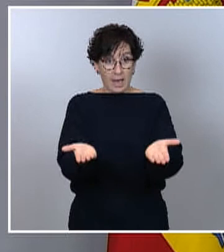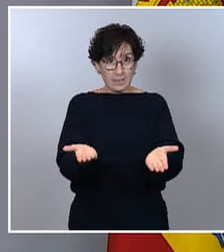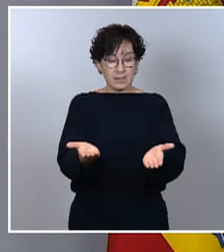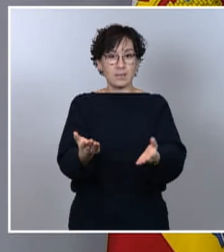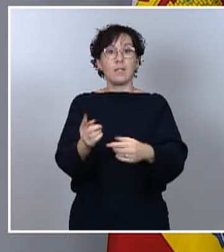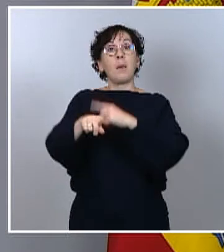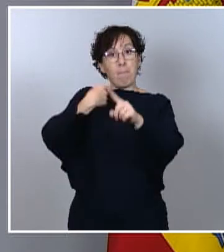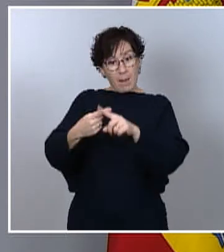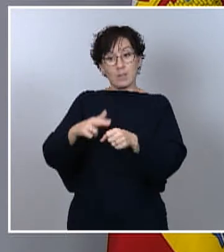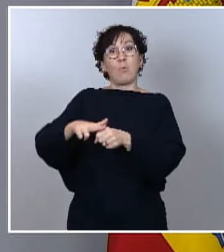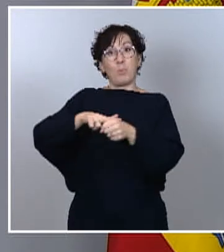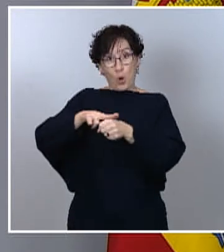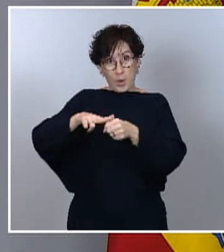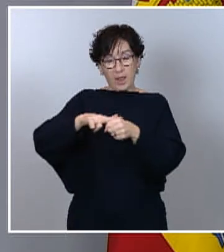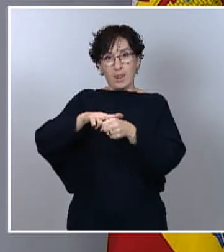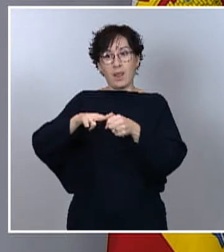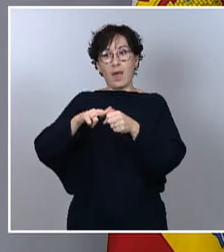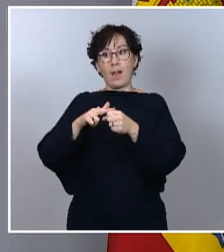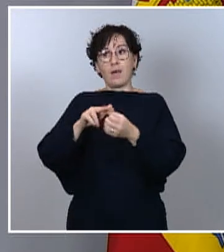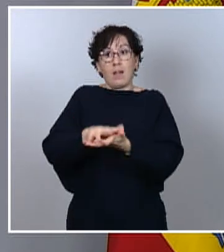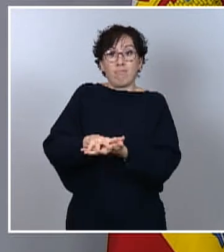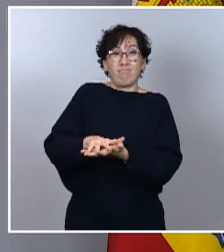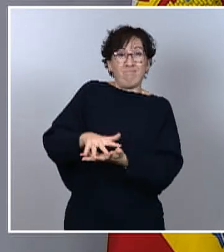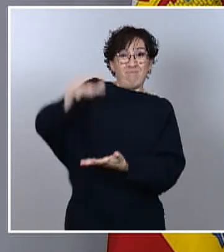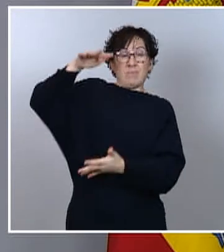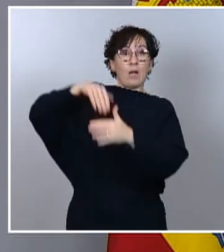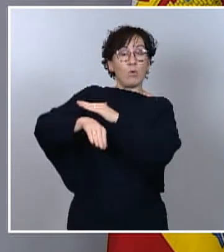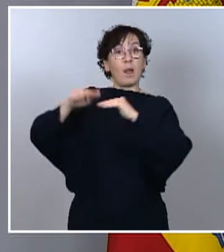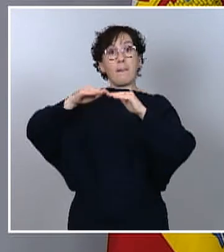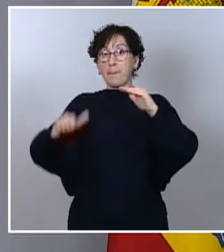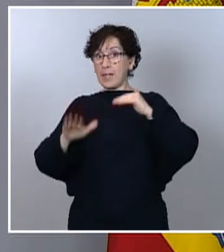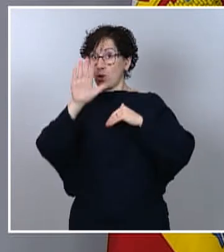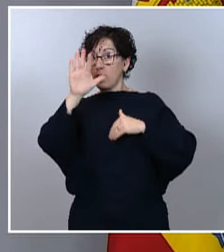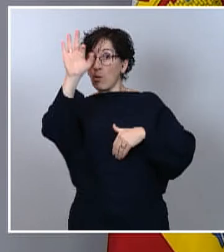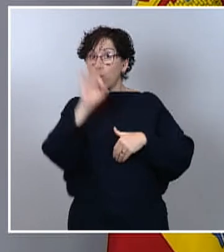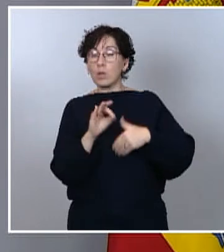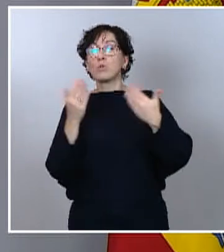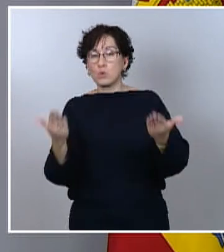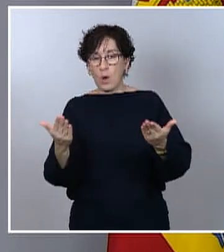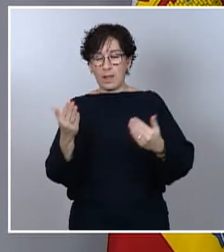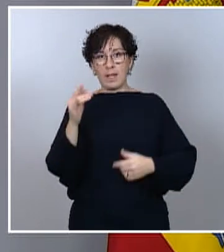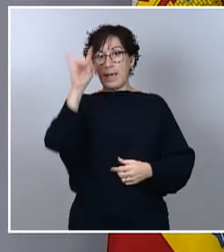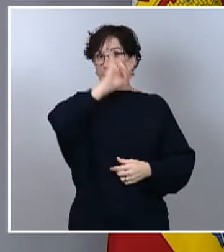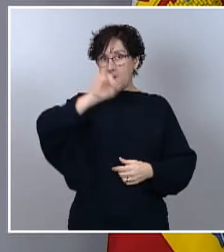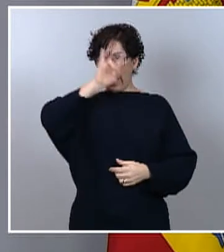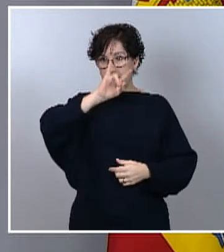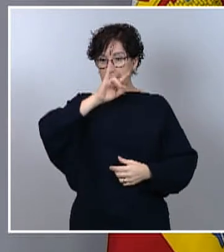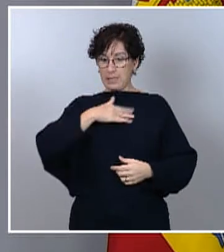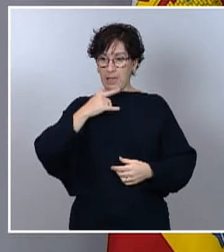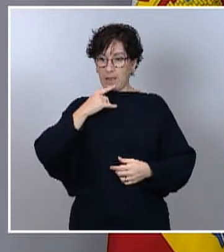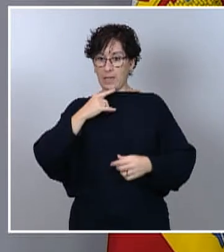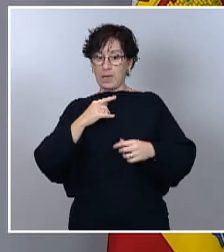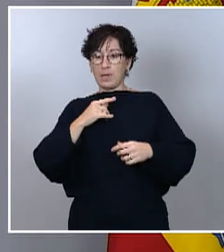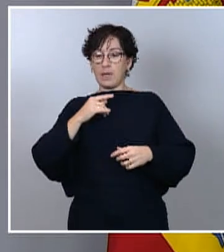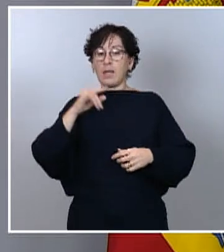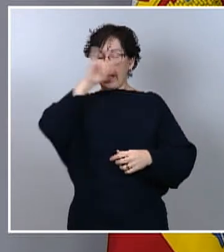acumulada global menor del 5%, pues se sitúan en Canarias, 3 de las 4 provincias gallegas,